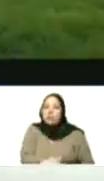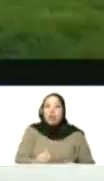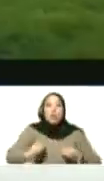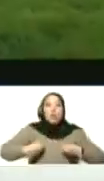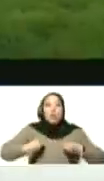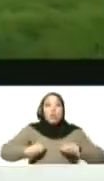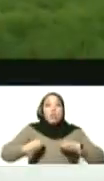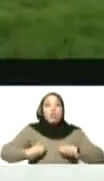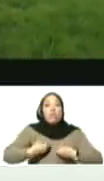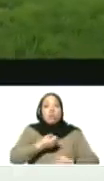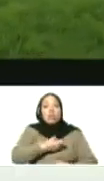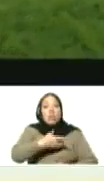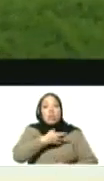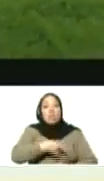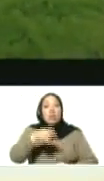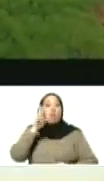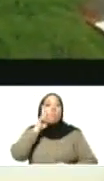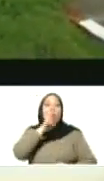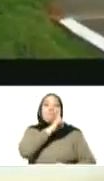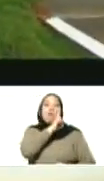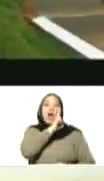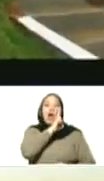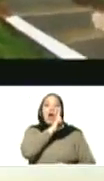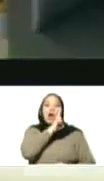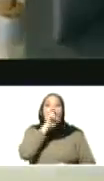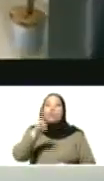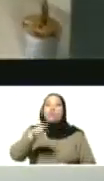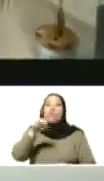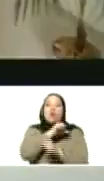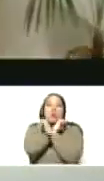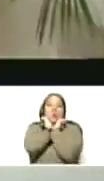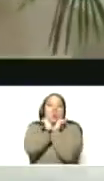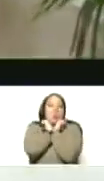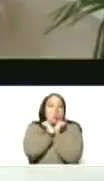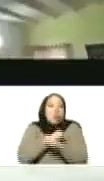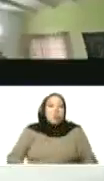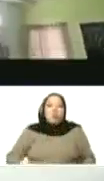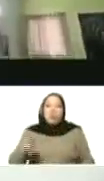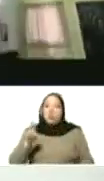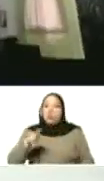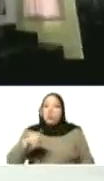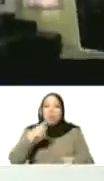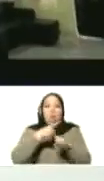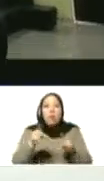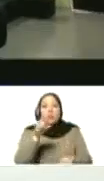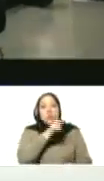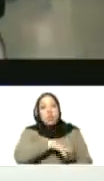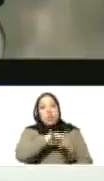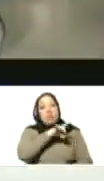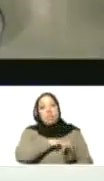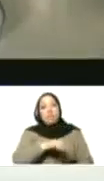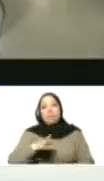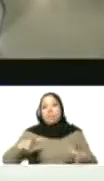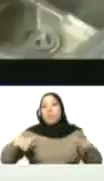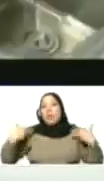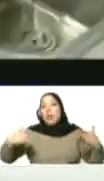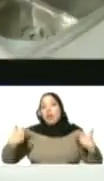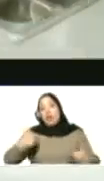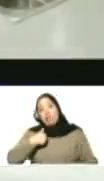Un sentimiento así es imposible de ser superado por ningún otro sentimiento. Y me da la alegría de